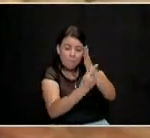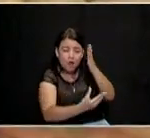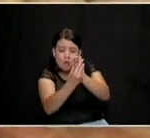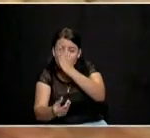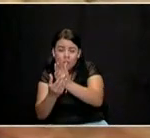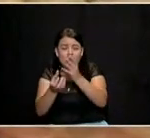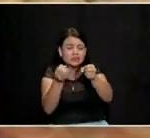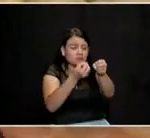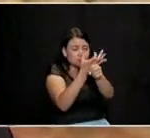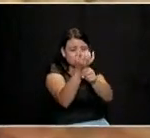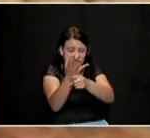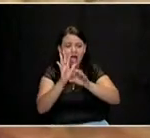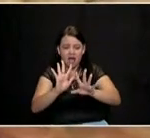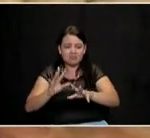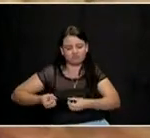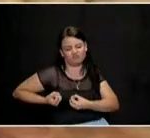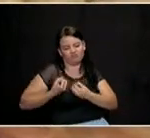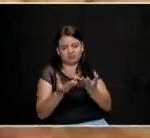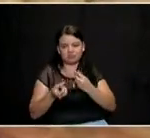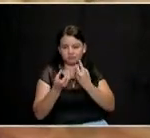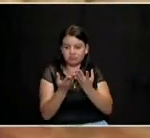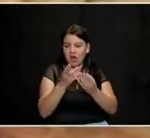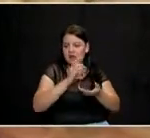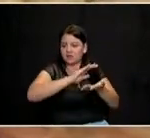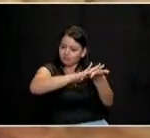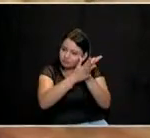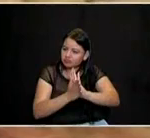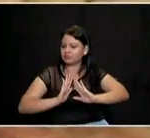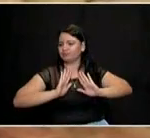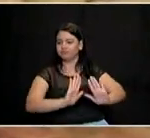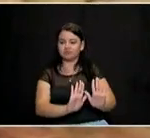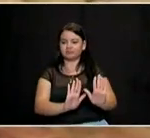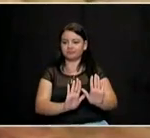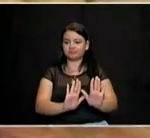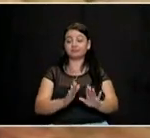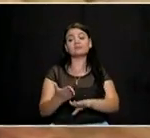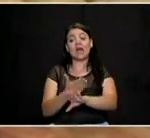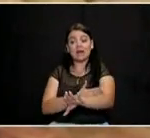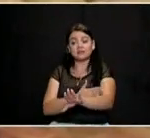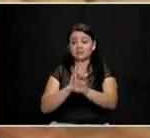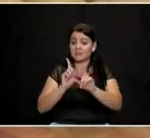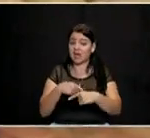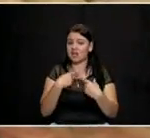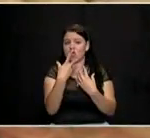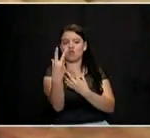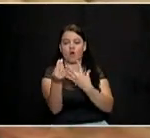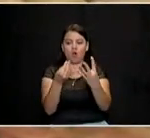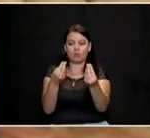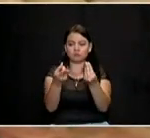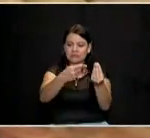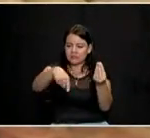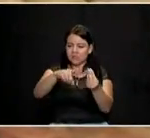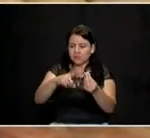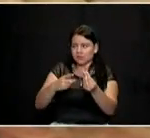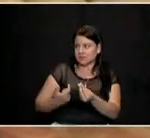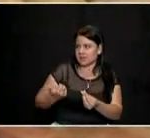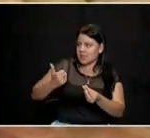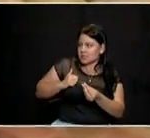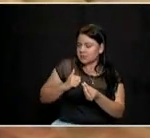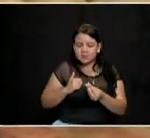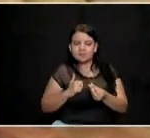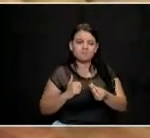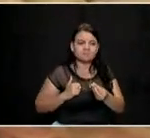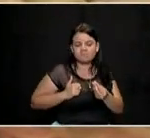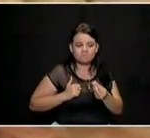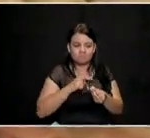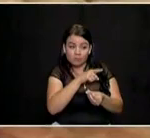ciudad y poder aportar a frenar este fenómeno pero también hay que combatir las estructuras criminales que hacen esta explotación y que forman